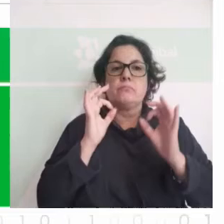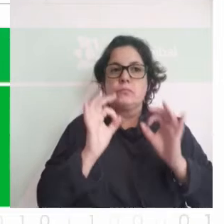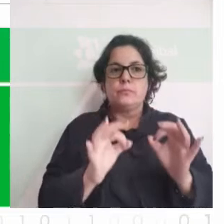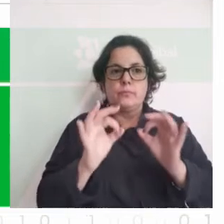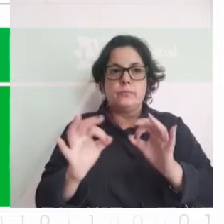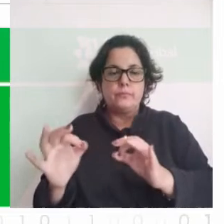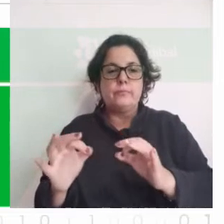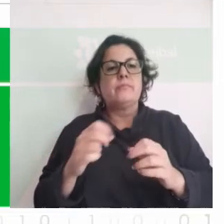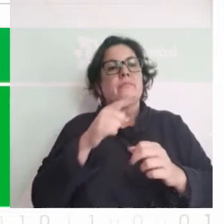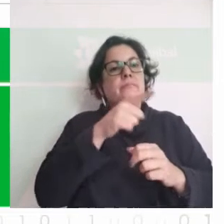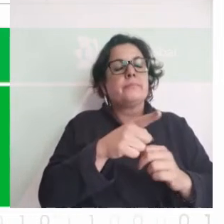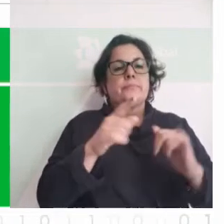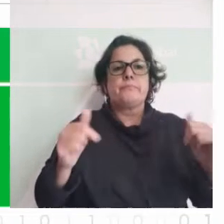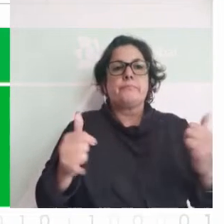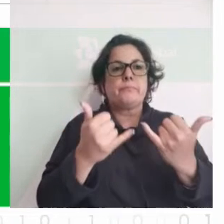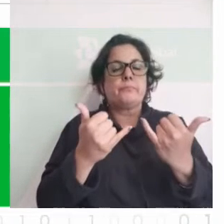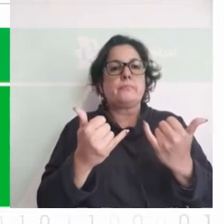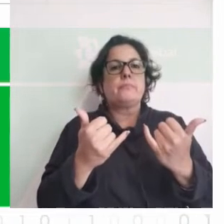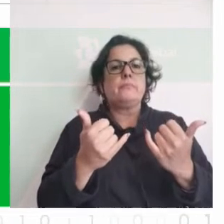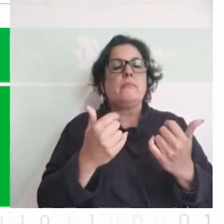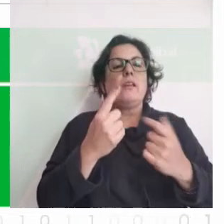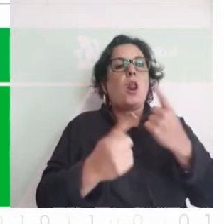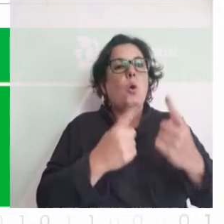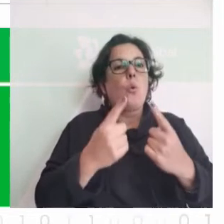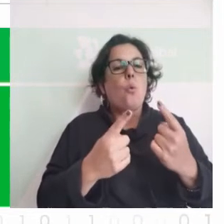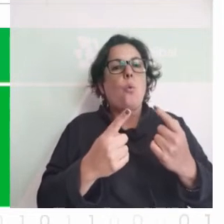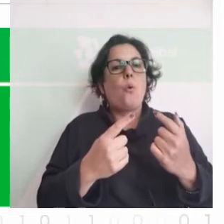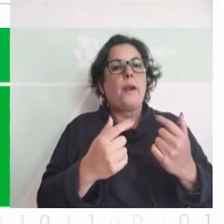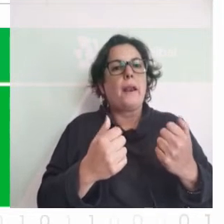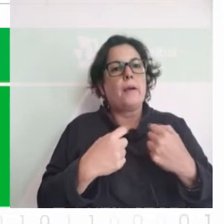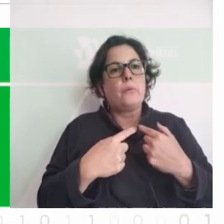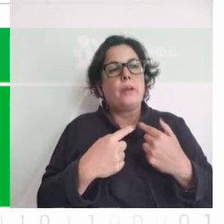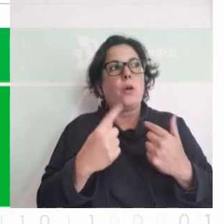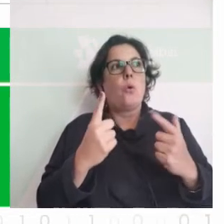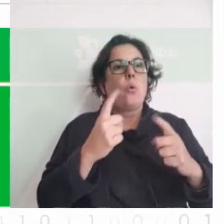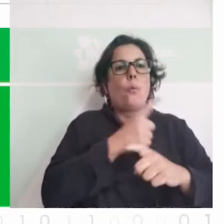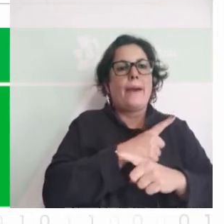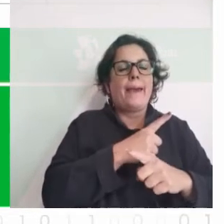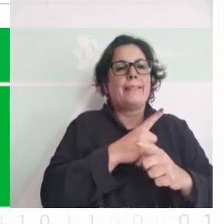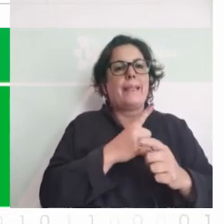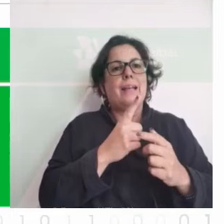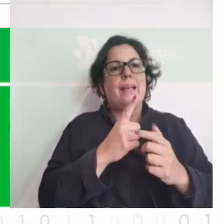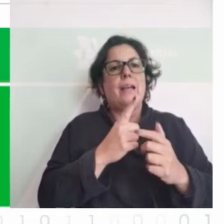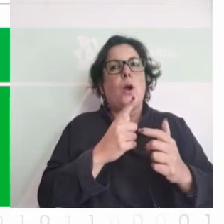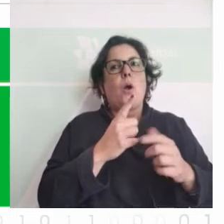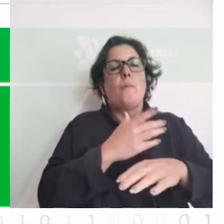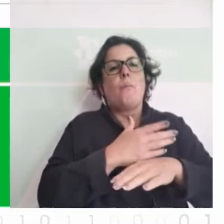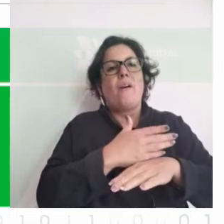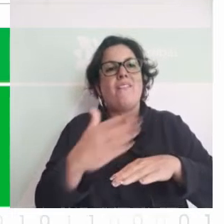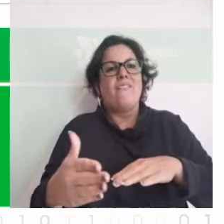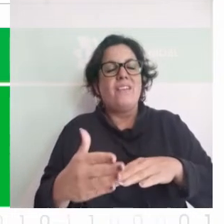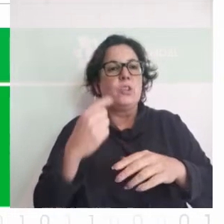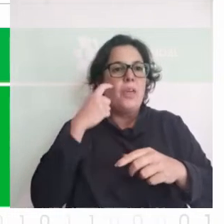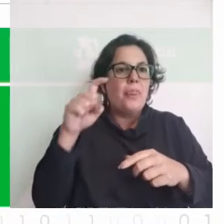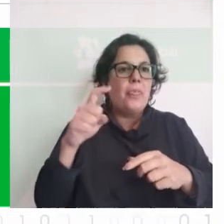se interponen las intervenciones y nos cuesta aislar el efecto de la intervención, ya que todos